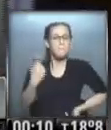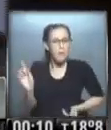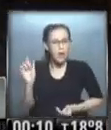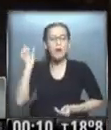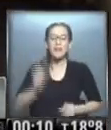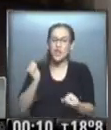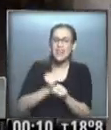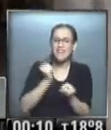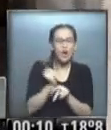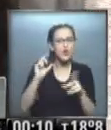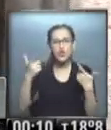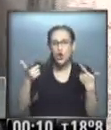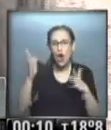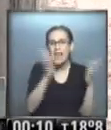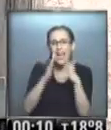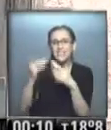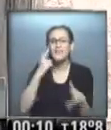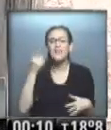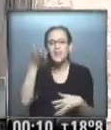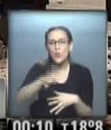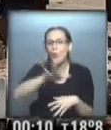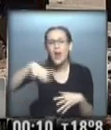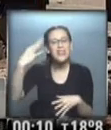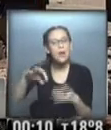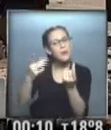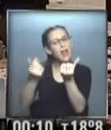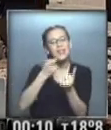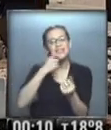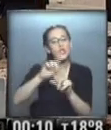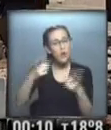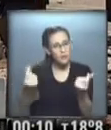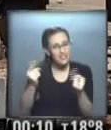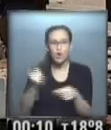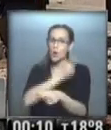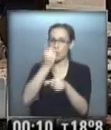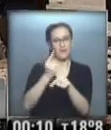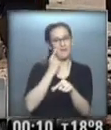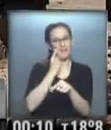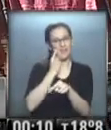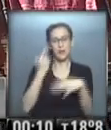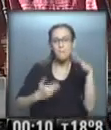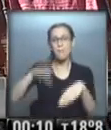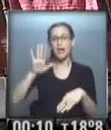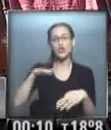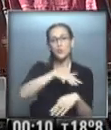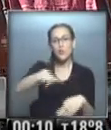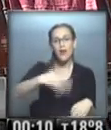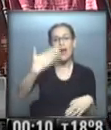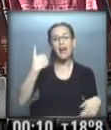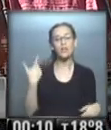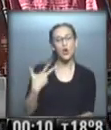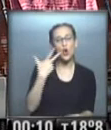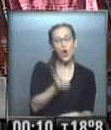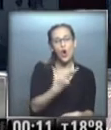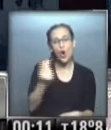labura, no hay. Ahí, para ir a vivir ahí, tenés que tener plata. Si no, no vivís. La mayoría de esos conventillos fueron comprados en los